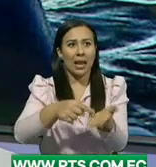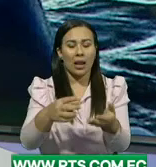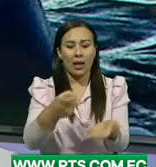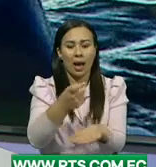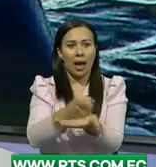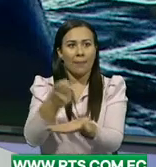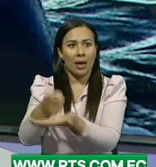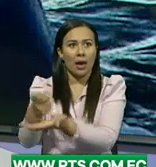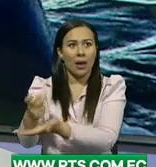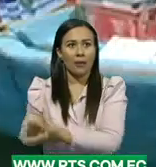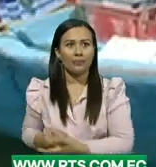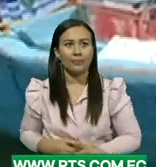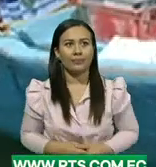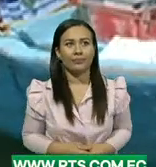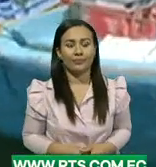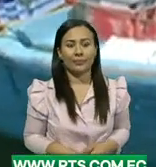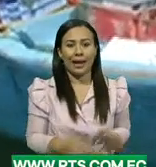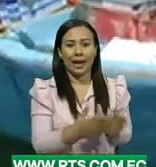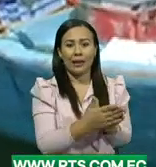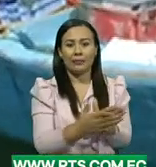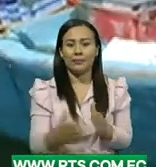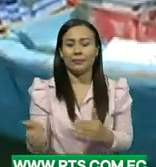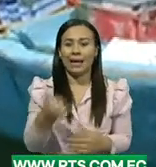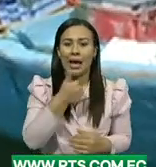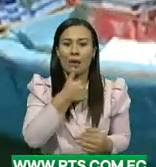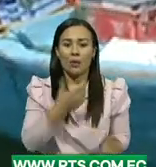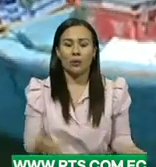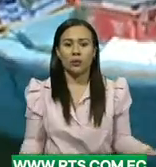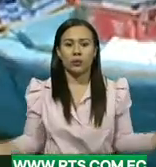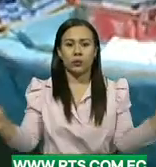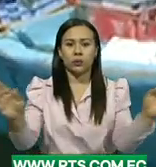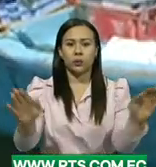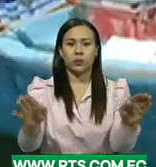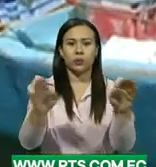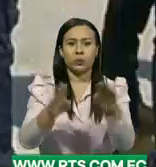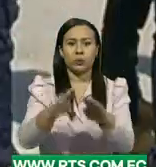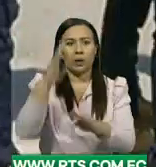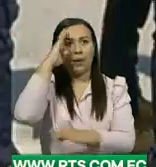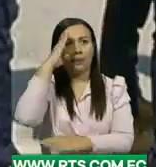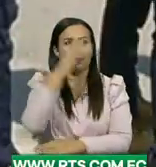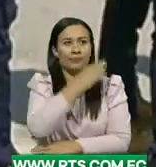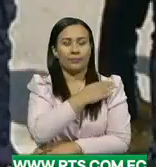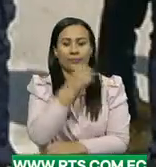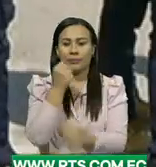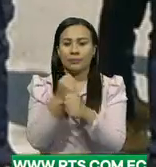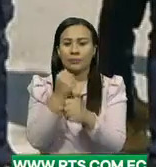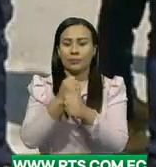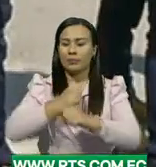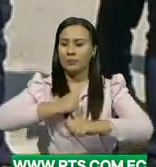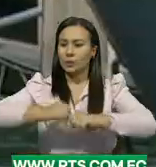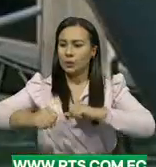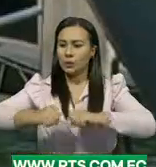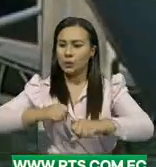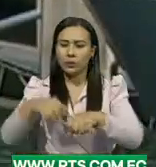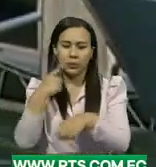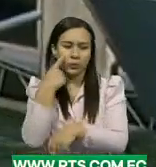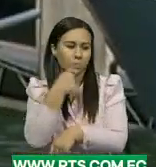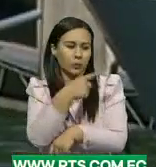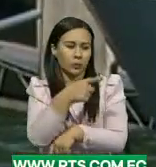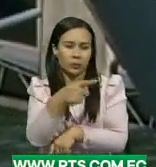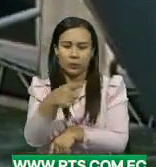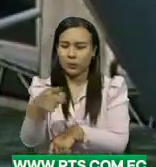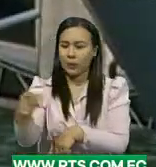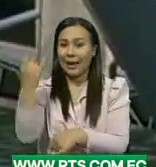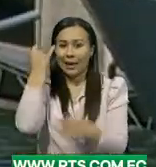Veamos. El periodo de aguaje incrementó las operaciones del comando de guardacostas. Varias patrullas se colocaron en